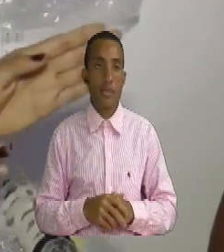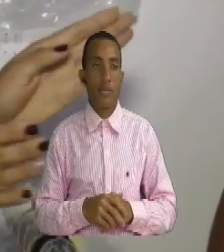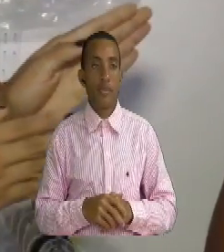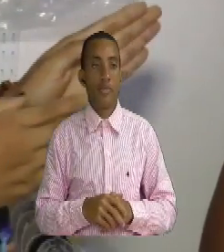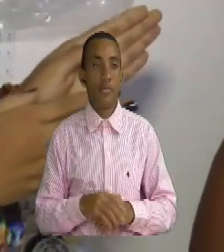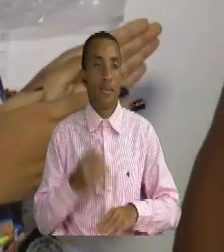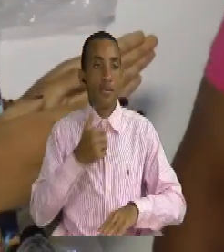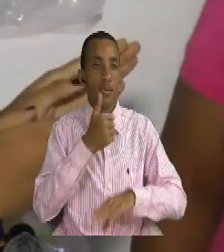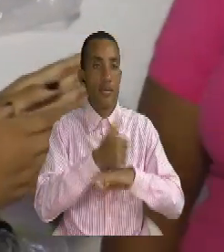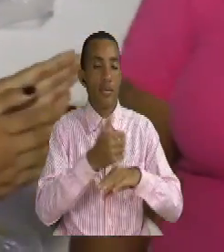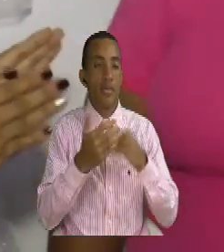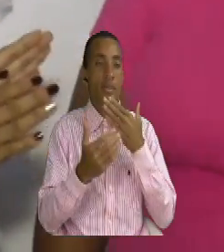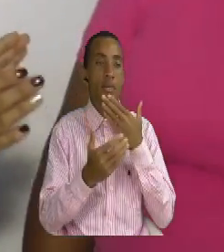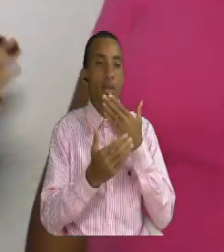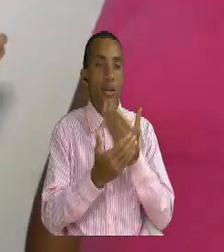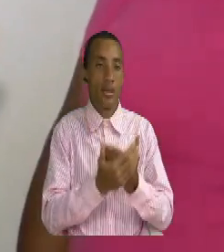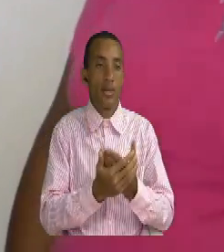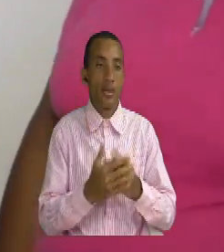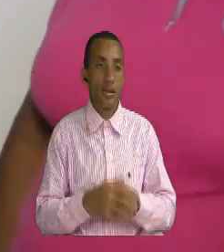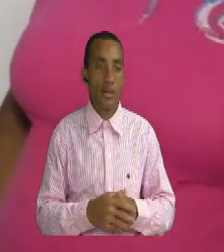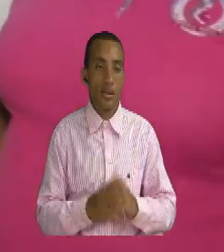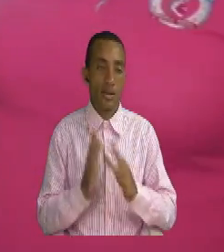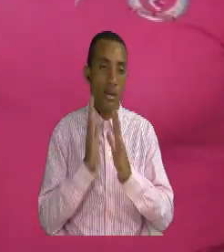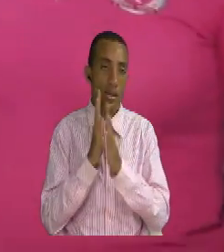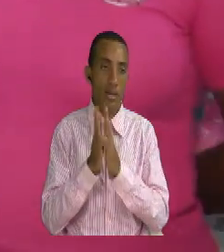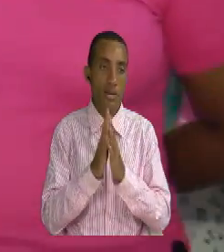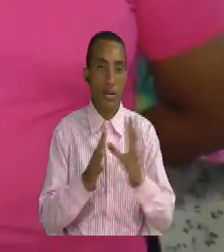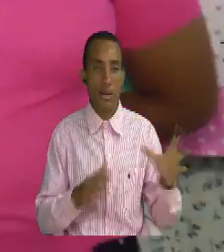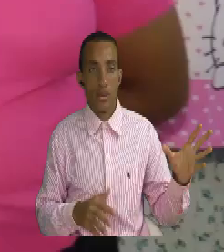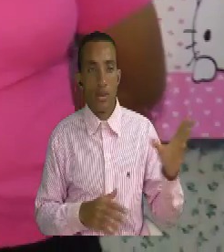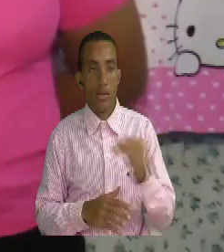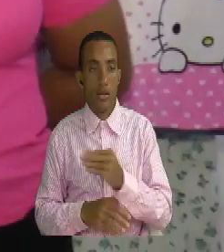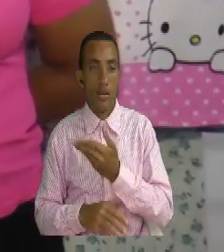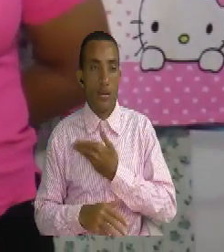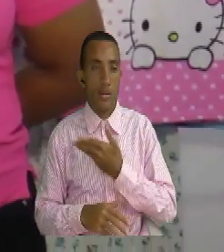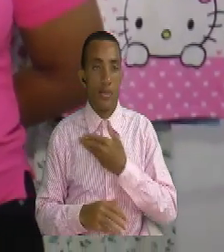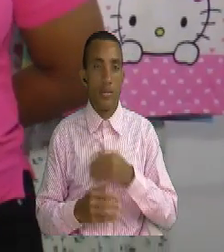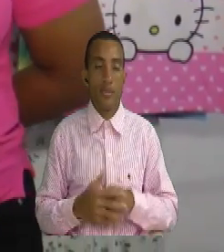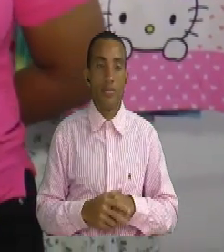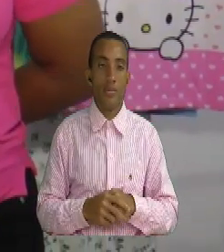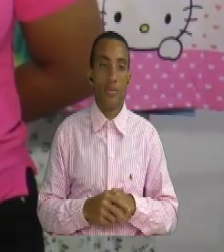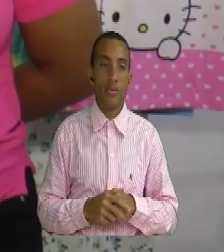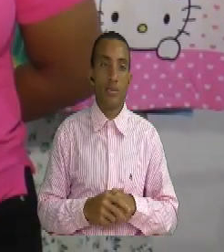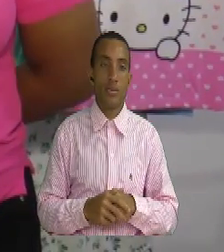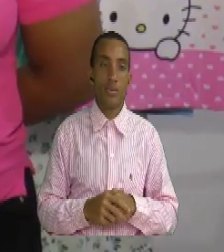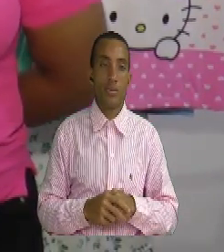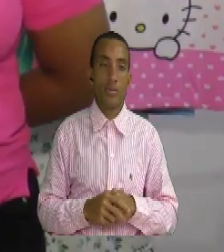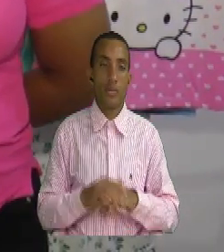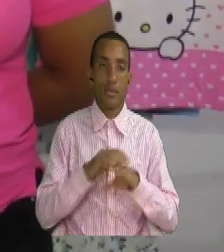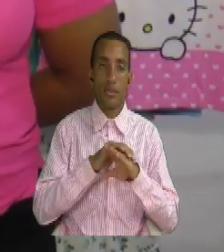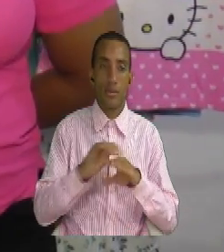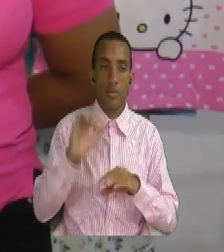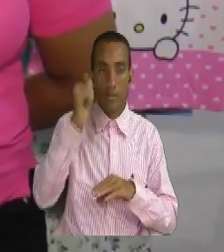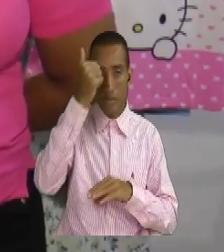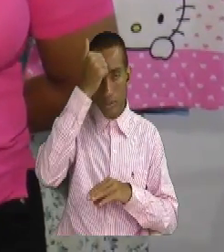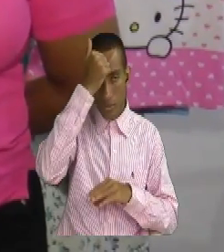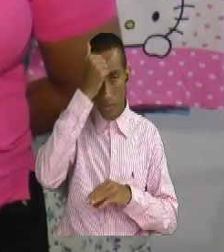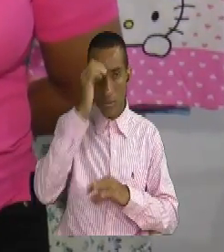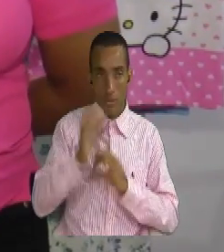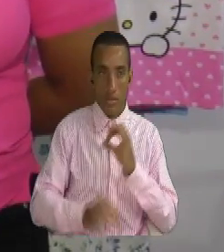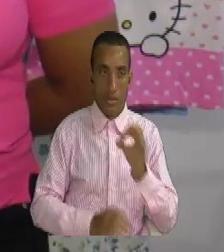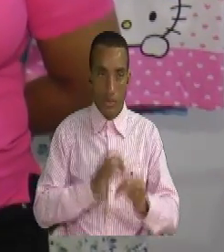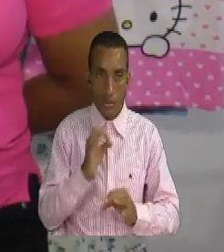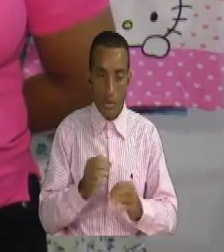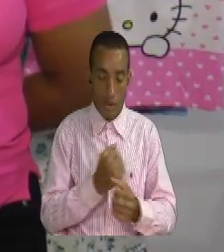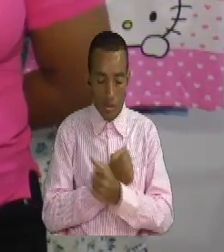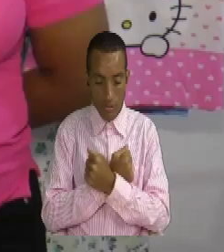Jefe, muchísimas gracias y ese mensaje para todas las mamitas en nuestra ciudad. Bueno, el mensaje principal es que se cuiden, que se